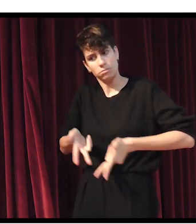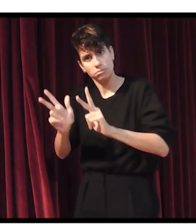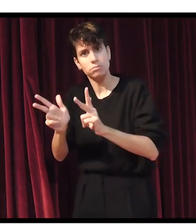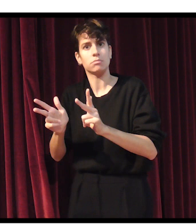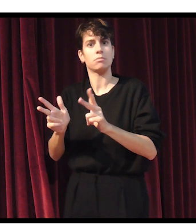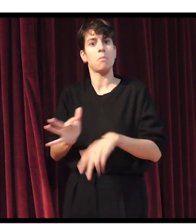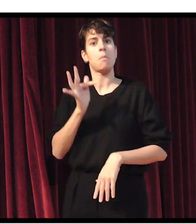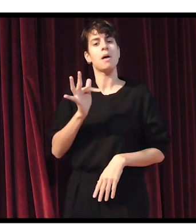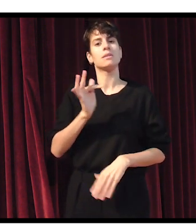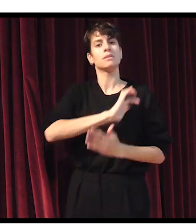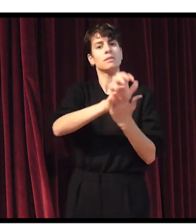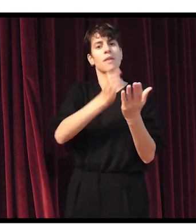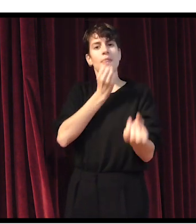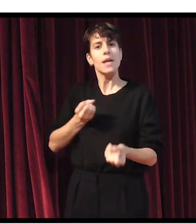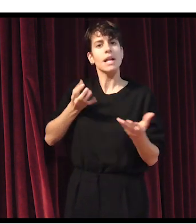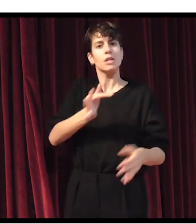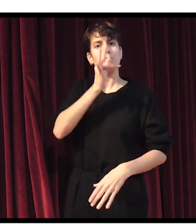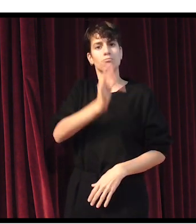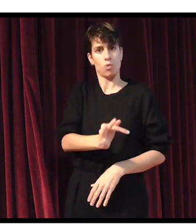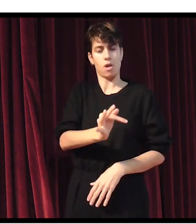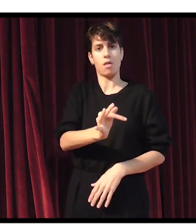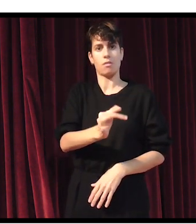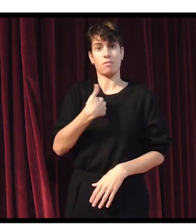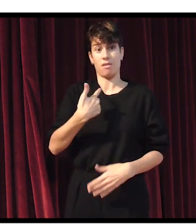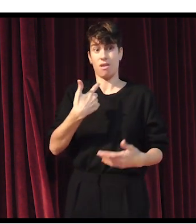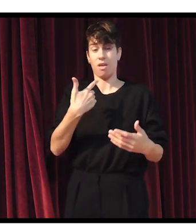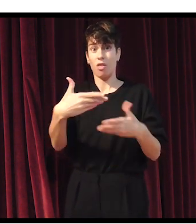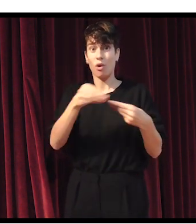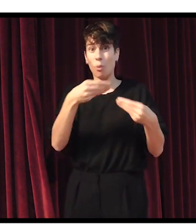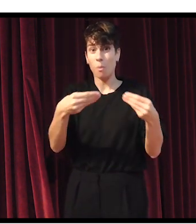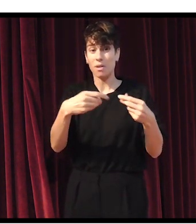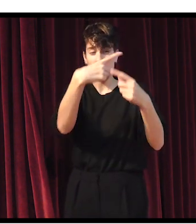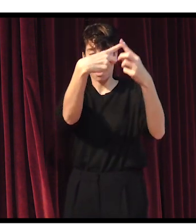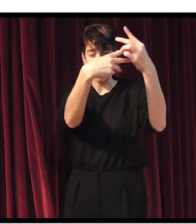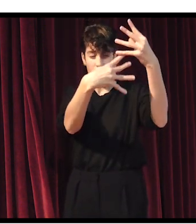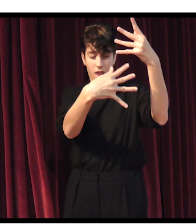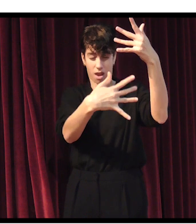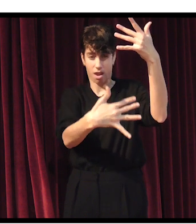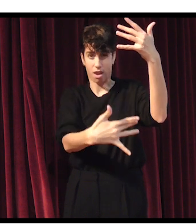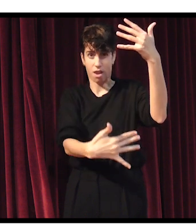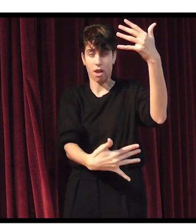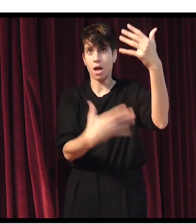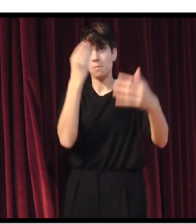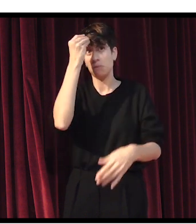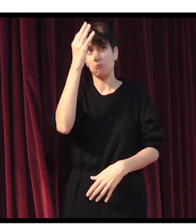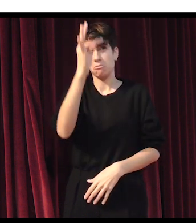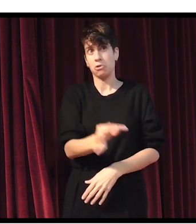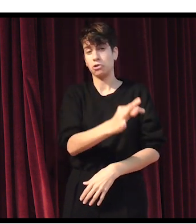declaración jurada. No he enumerado los documentos que hemos aportado. Probablemente fueran como